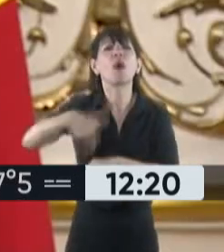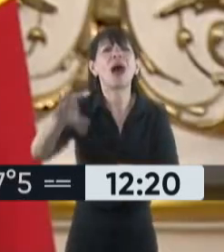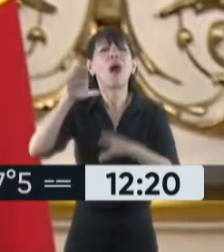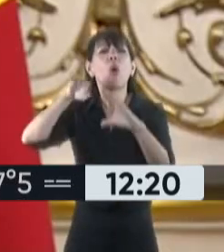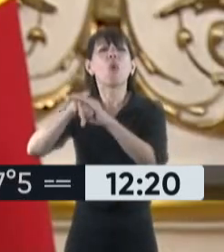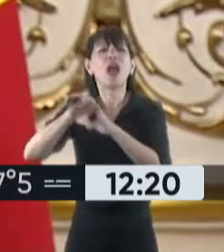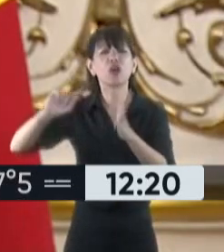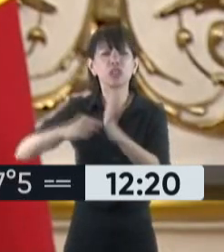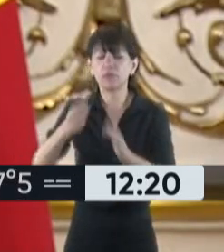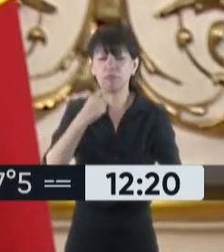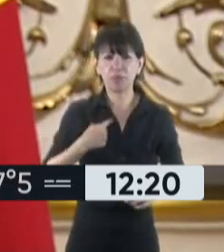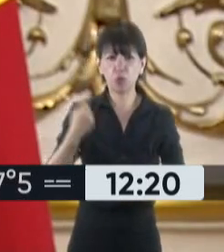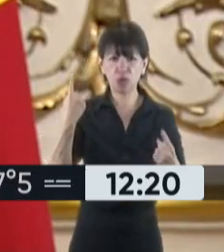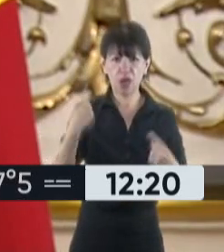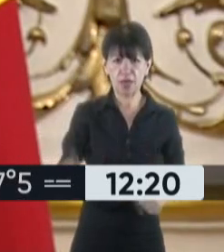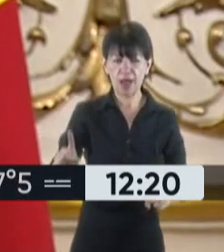Qué pregunta rara.